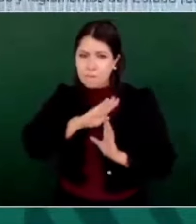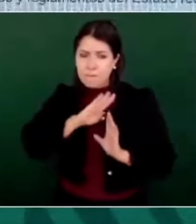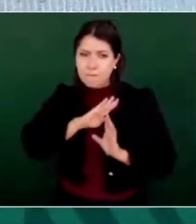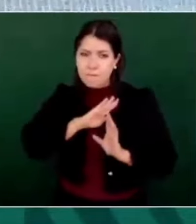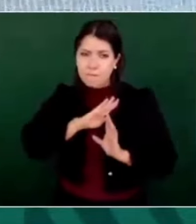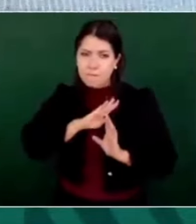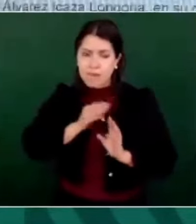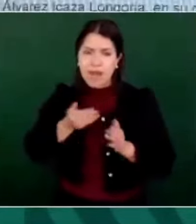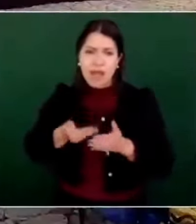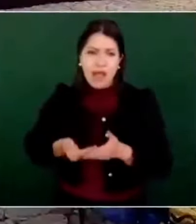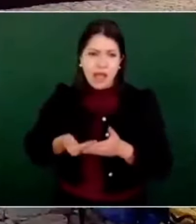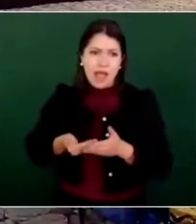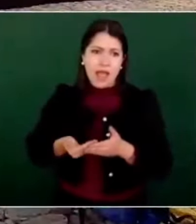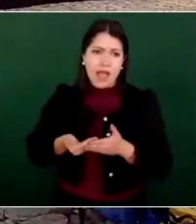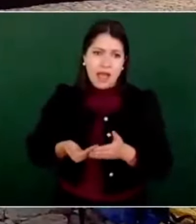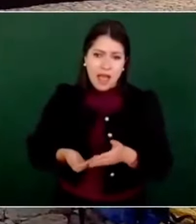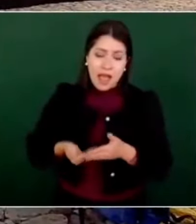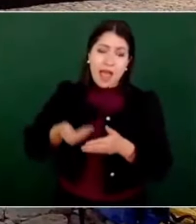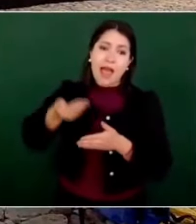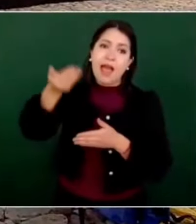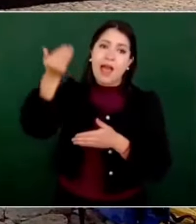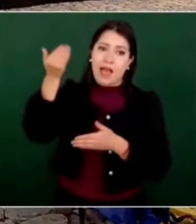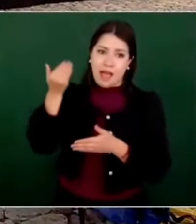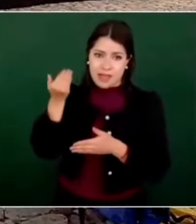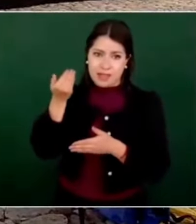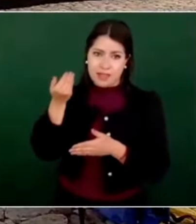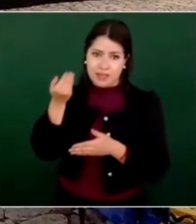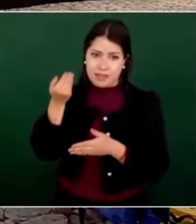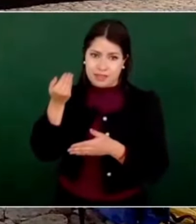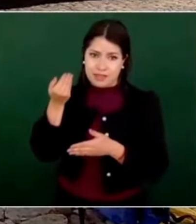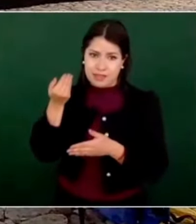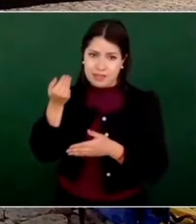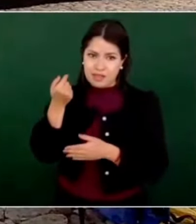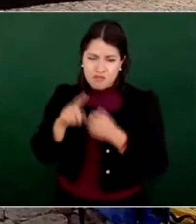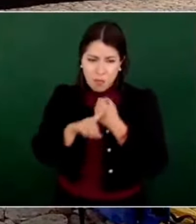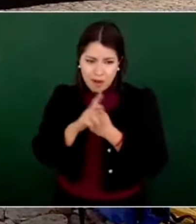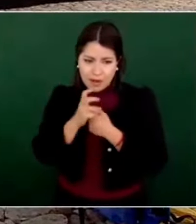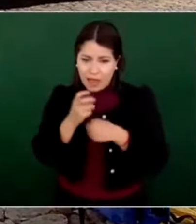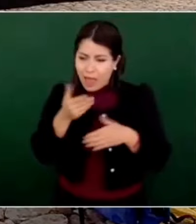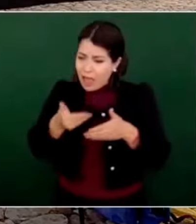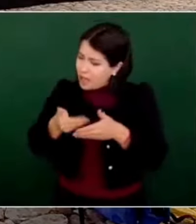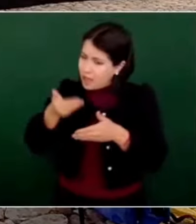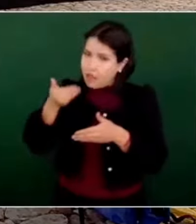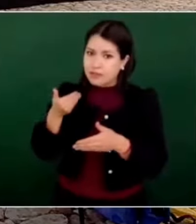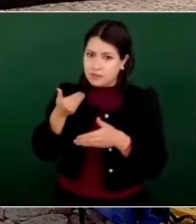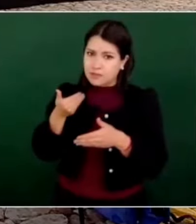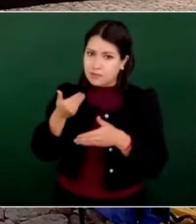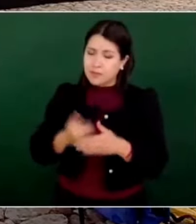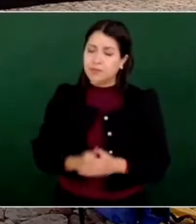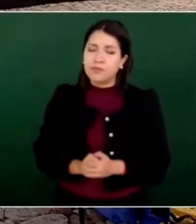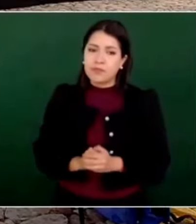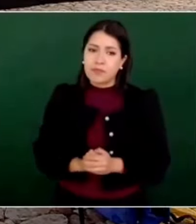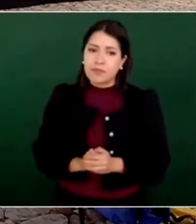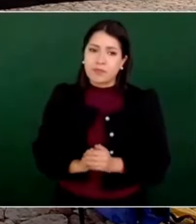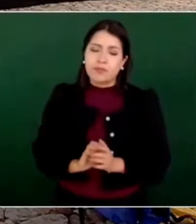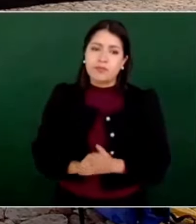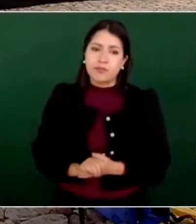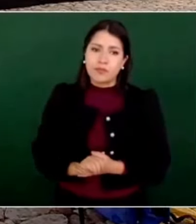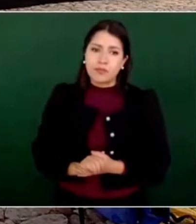antes de los hechos estos sin duda o no sin